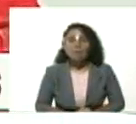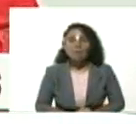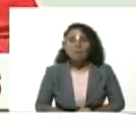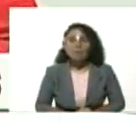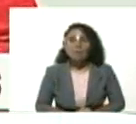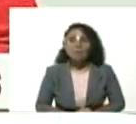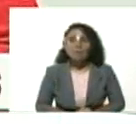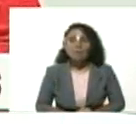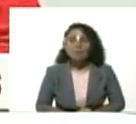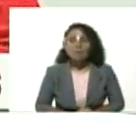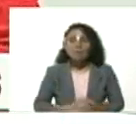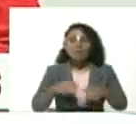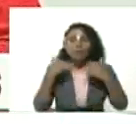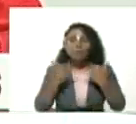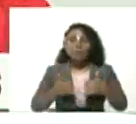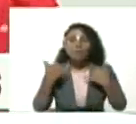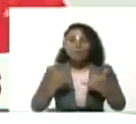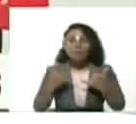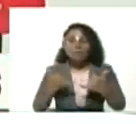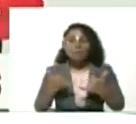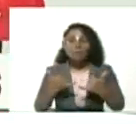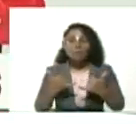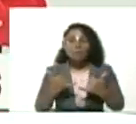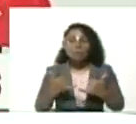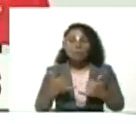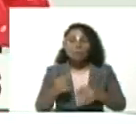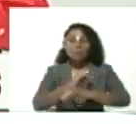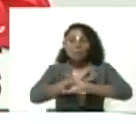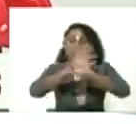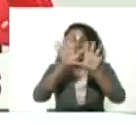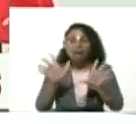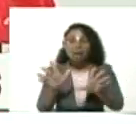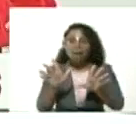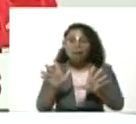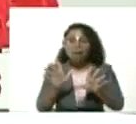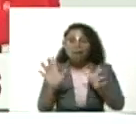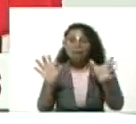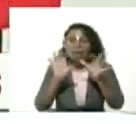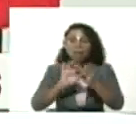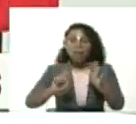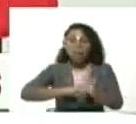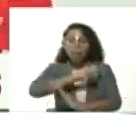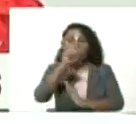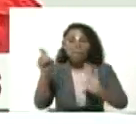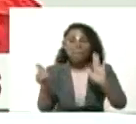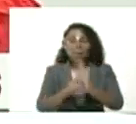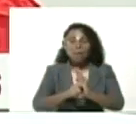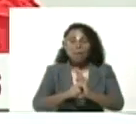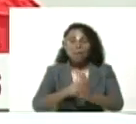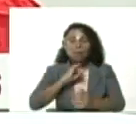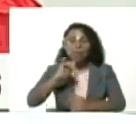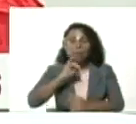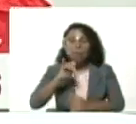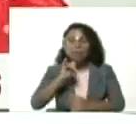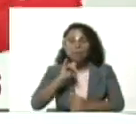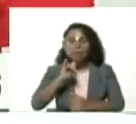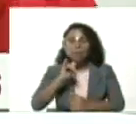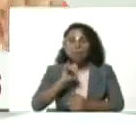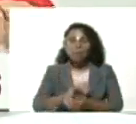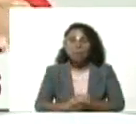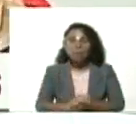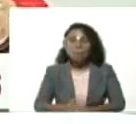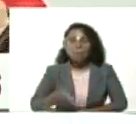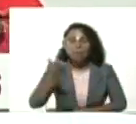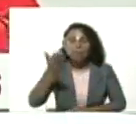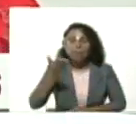de modernización, para determinar y enlazar completamente esta información sumamente importante en